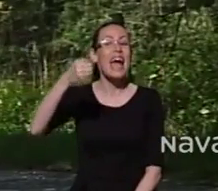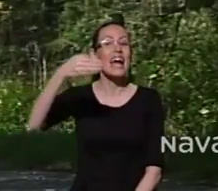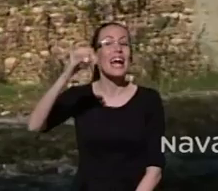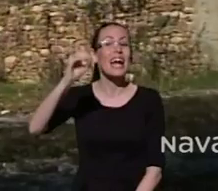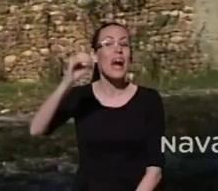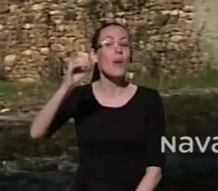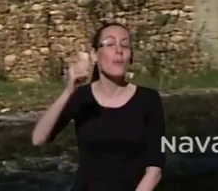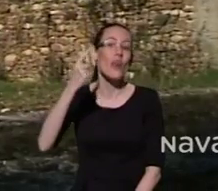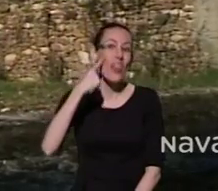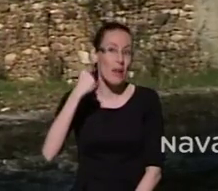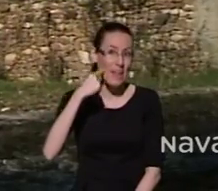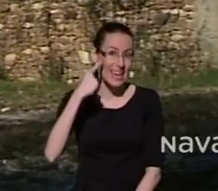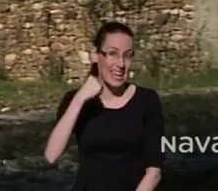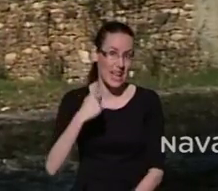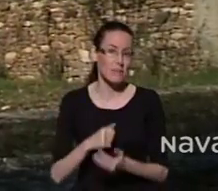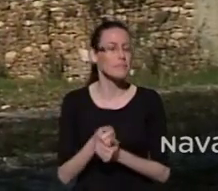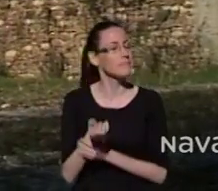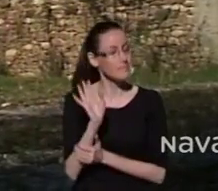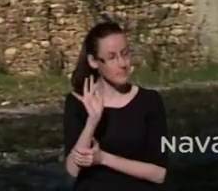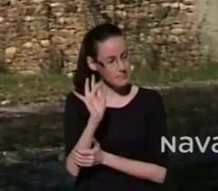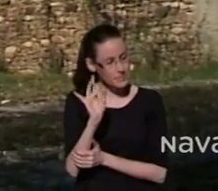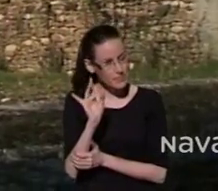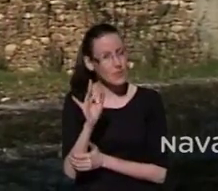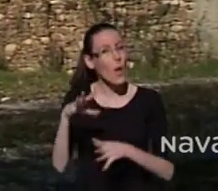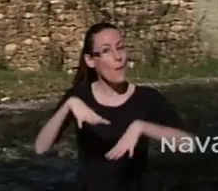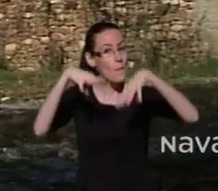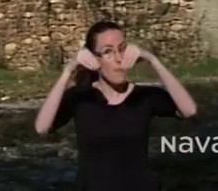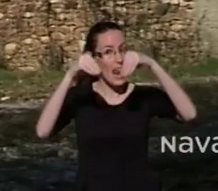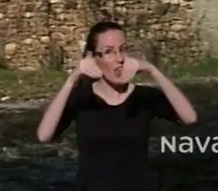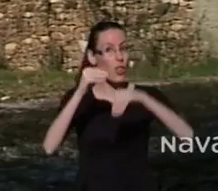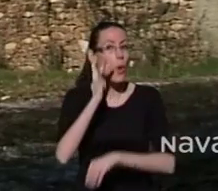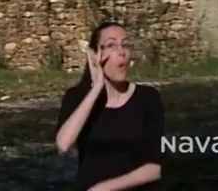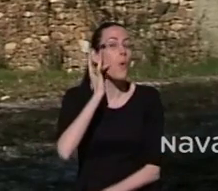palacio de Subizar. Bueno, es un palacio, el